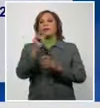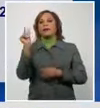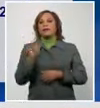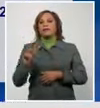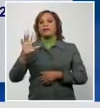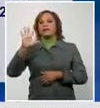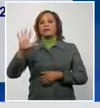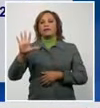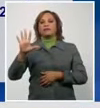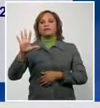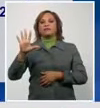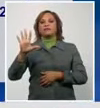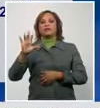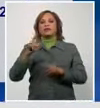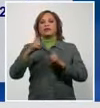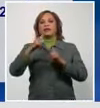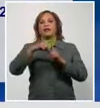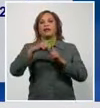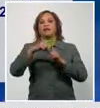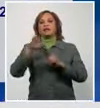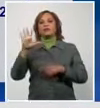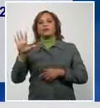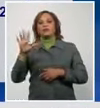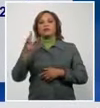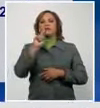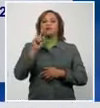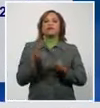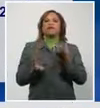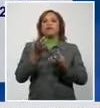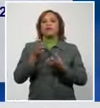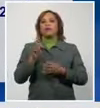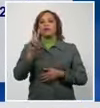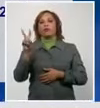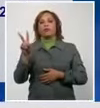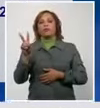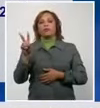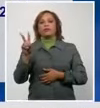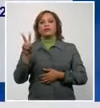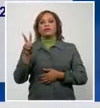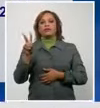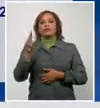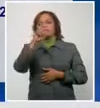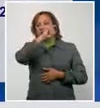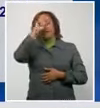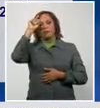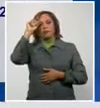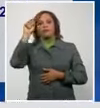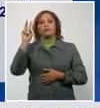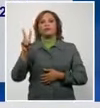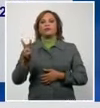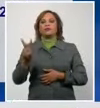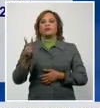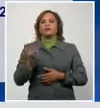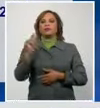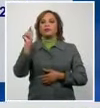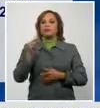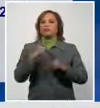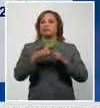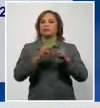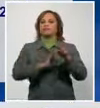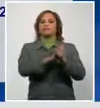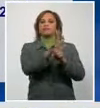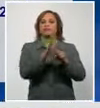5. Las Tunas, 5. Cienfuegos, 2. Y Santi Espíritu, 2 casos confirmados